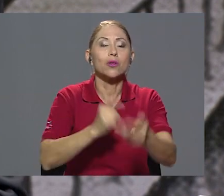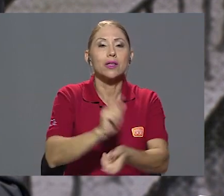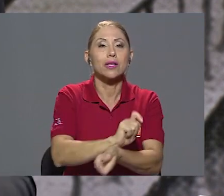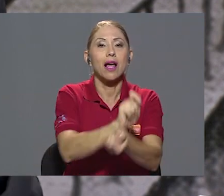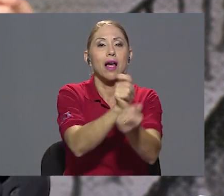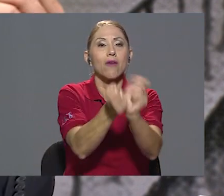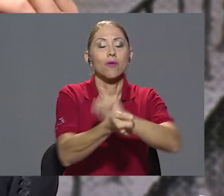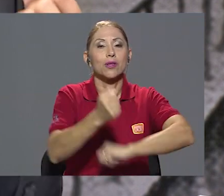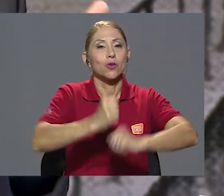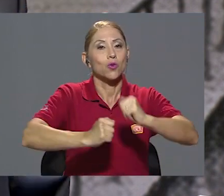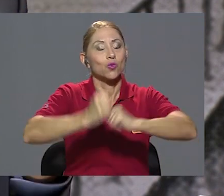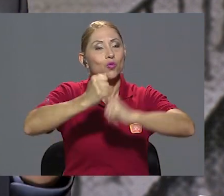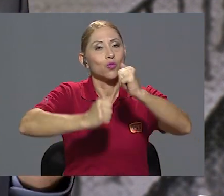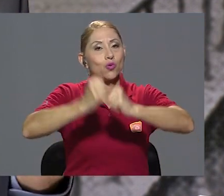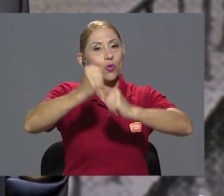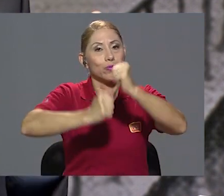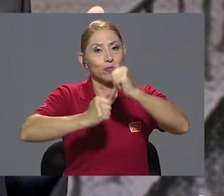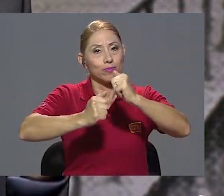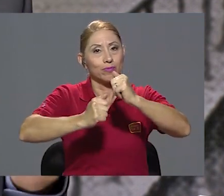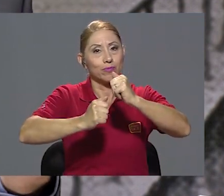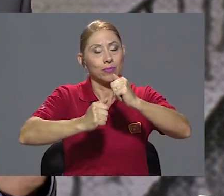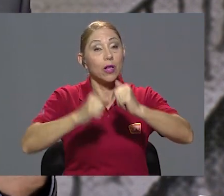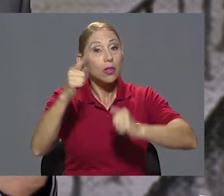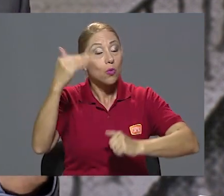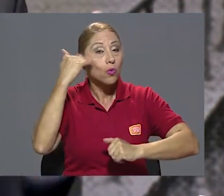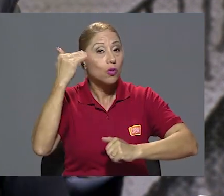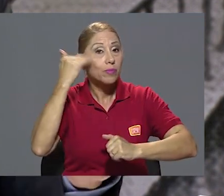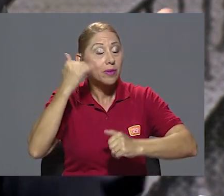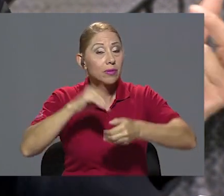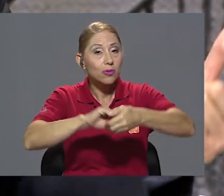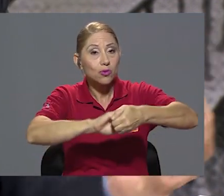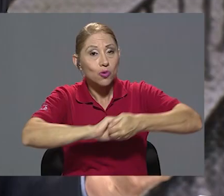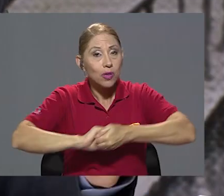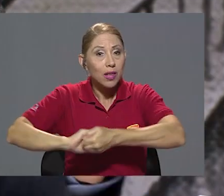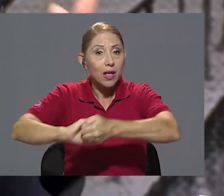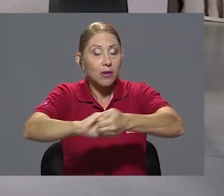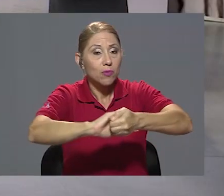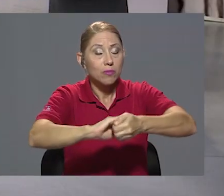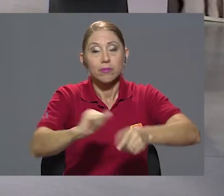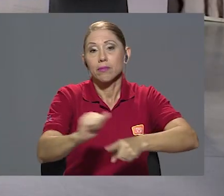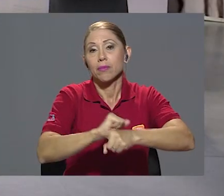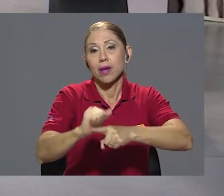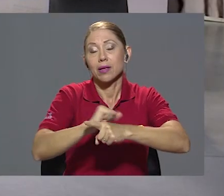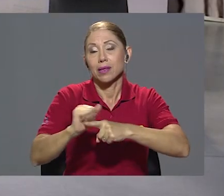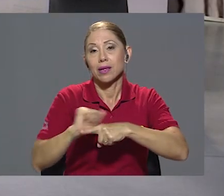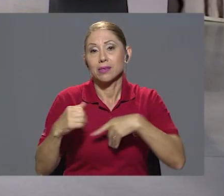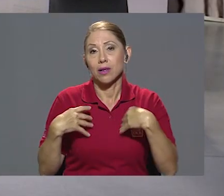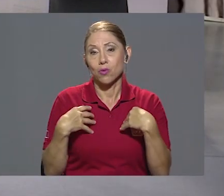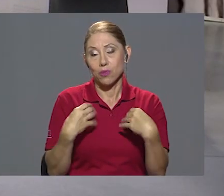y de construcción de un conocimiento solidario en prácticas